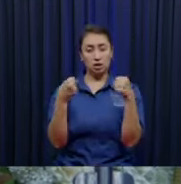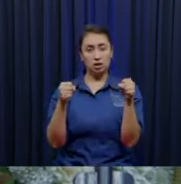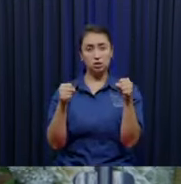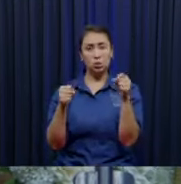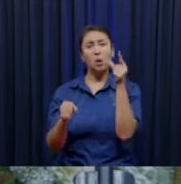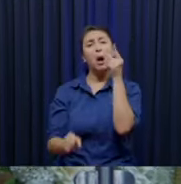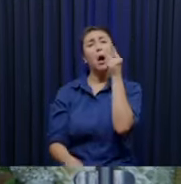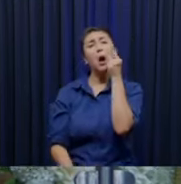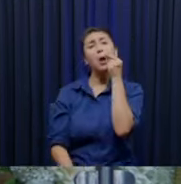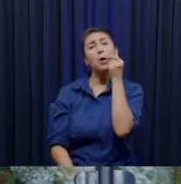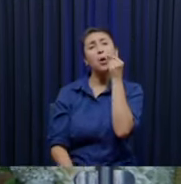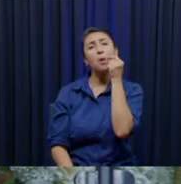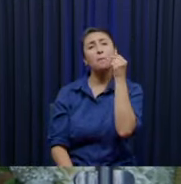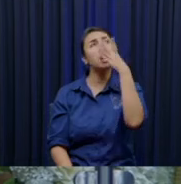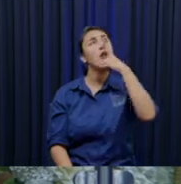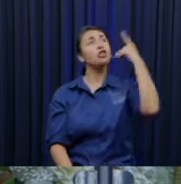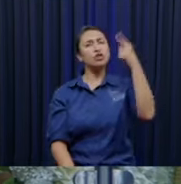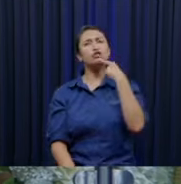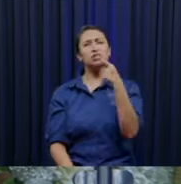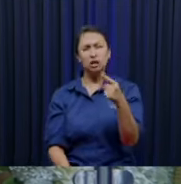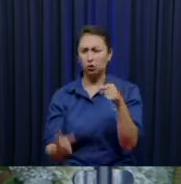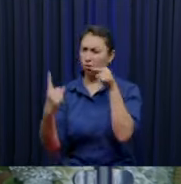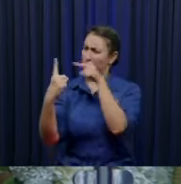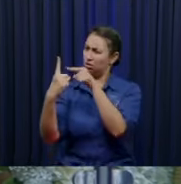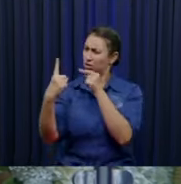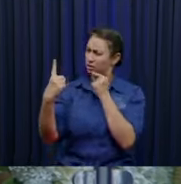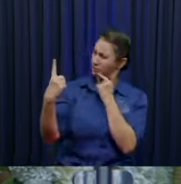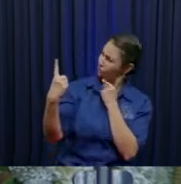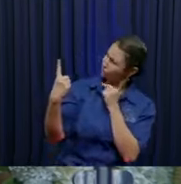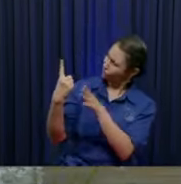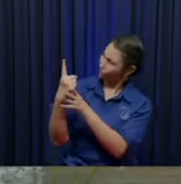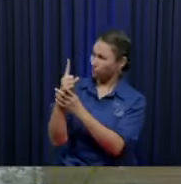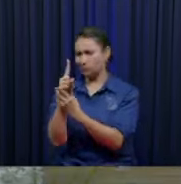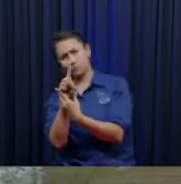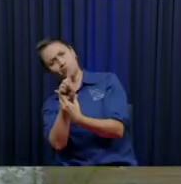O sea que, pues eso nos deja